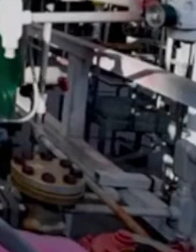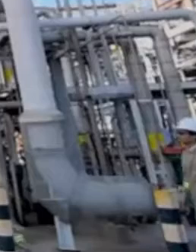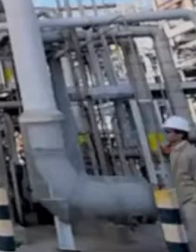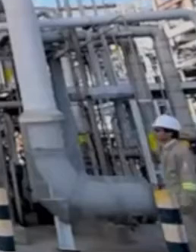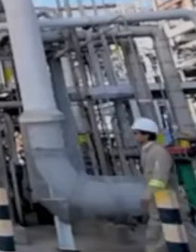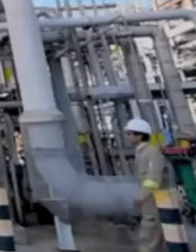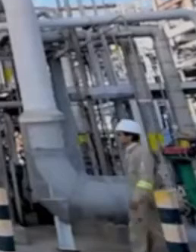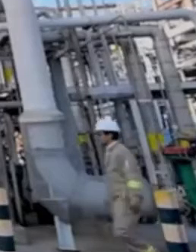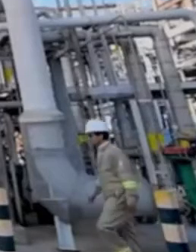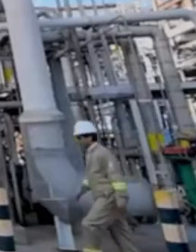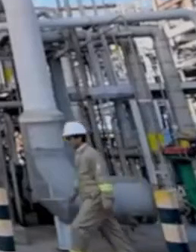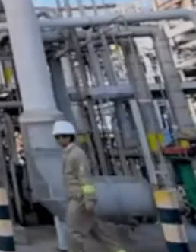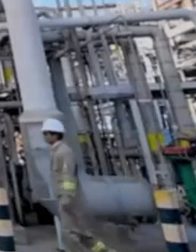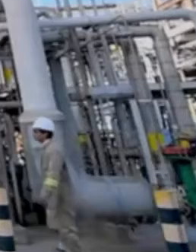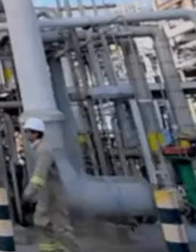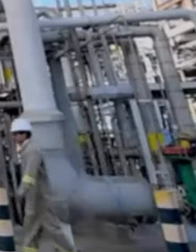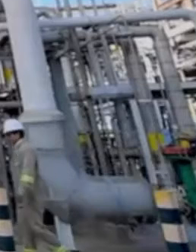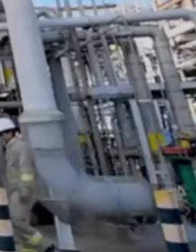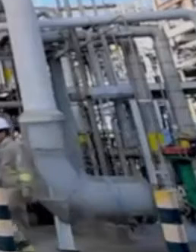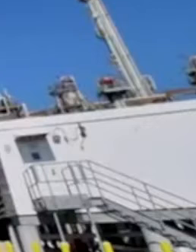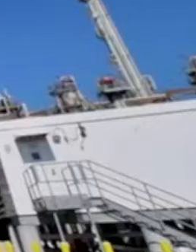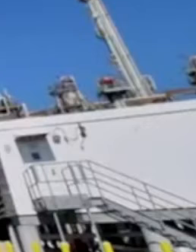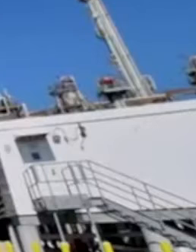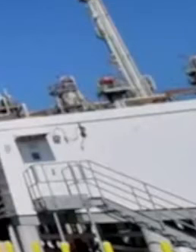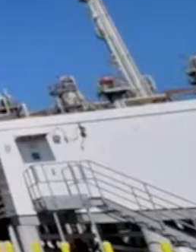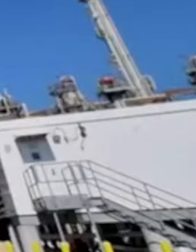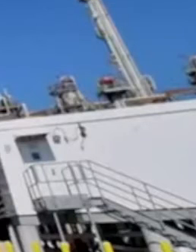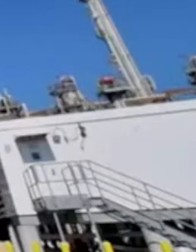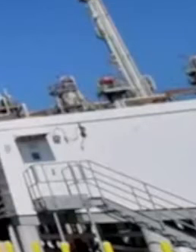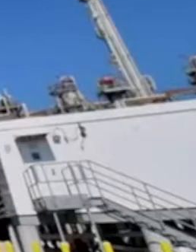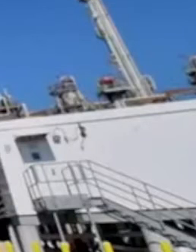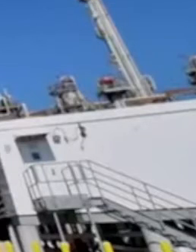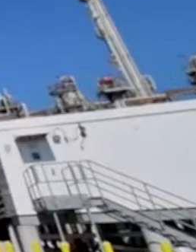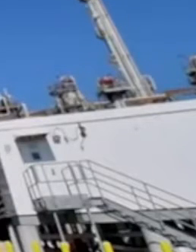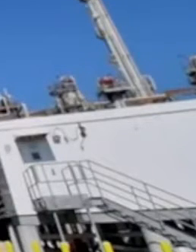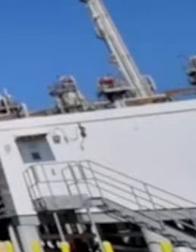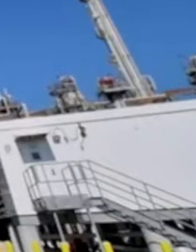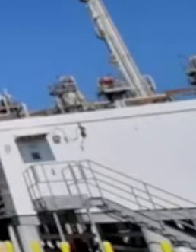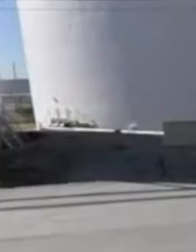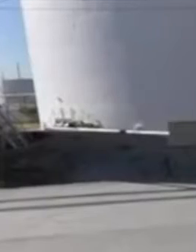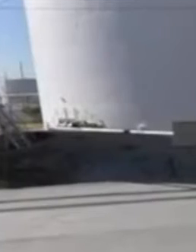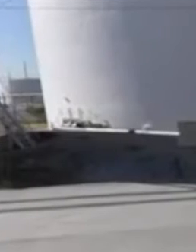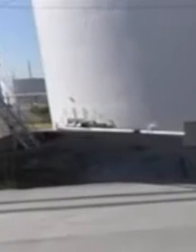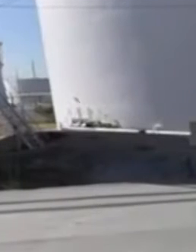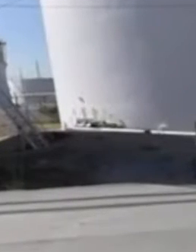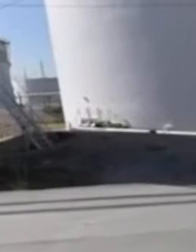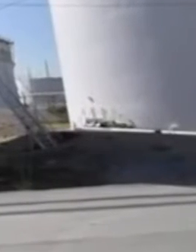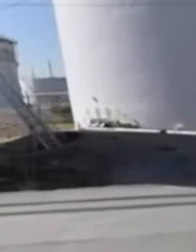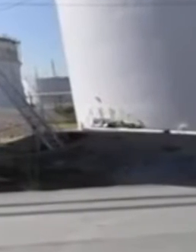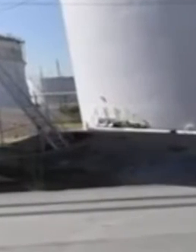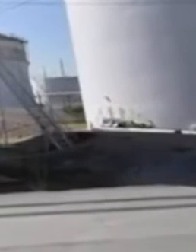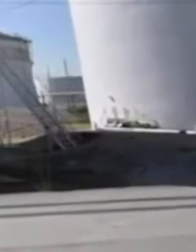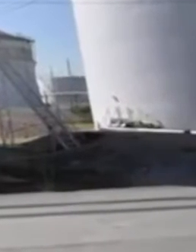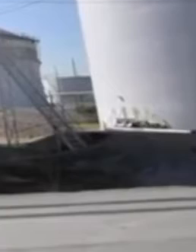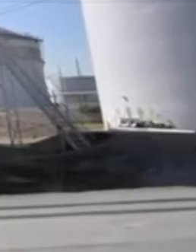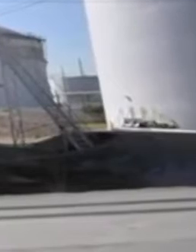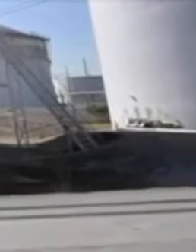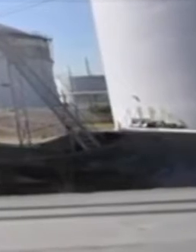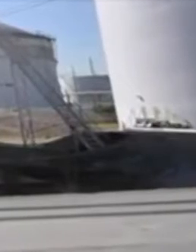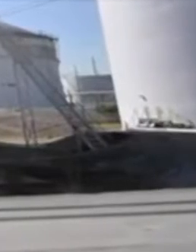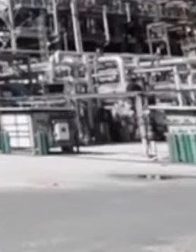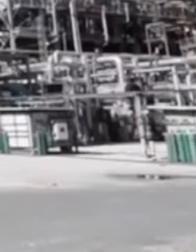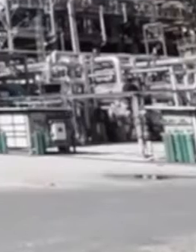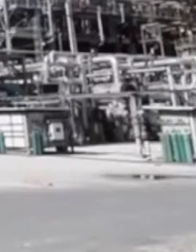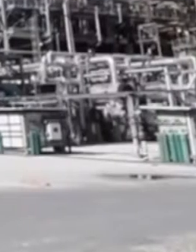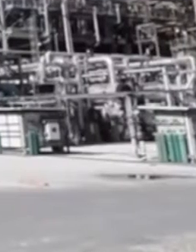cosas pudieran tomar otro rumbo, y a pesar de que fue un gran trabajo, la satisfacción que nos deja hoy esta